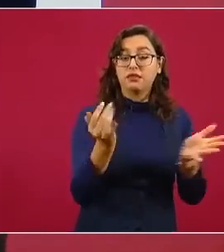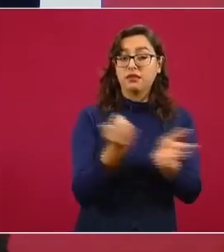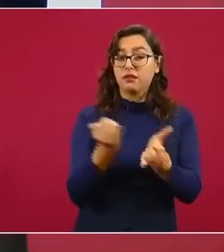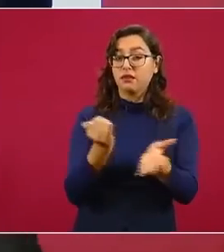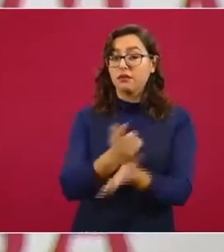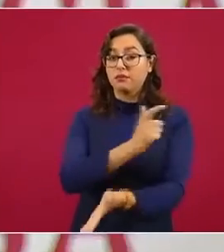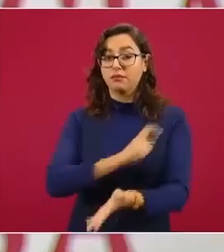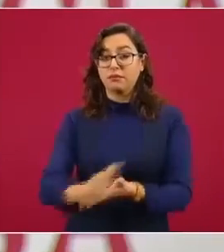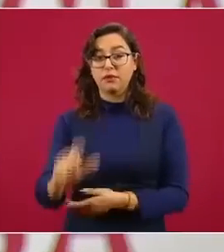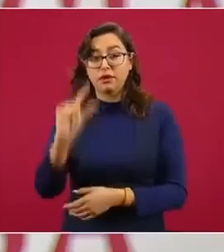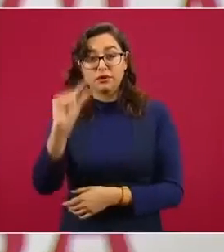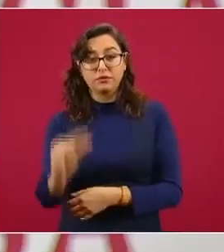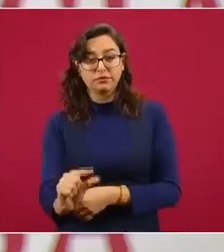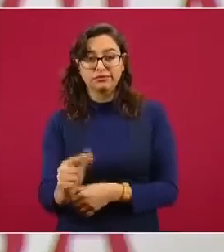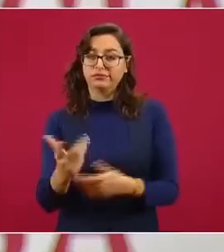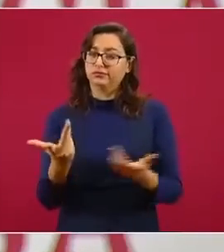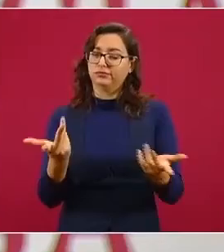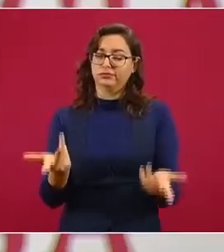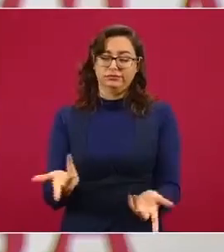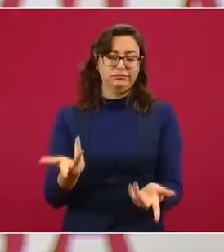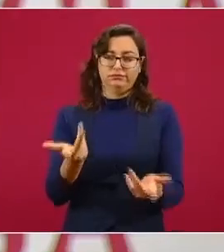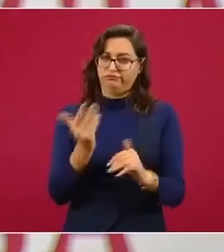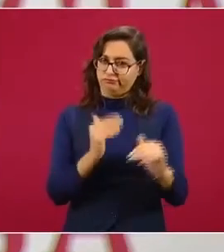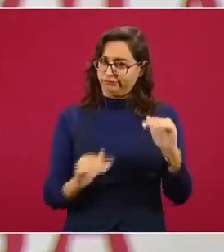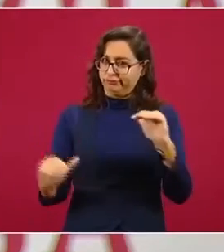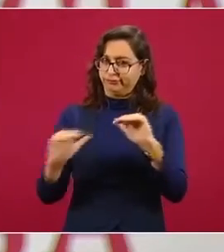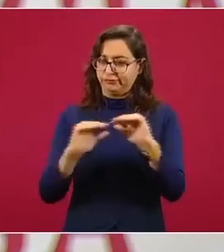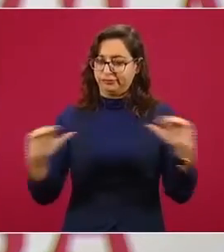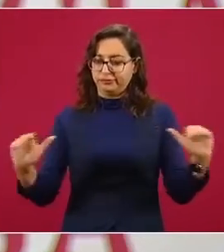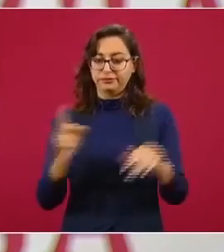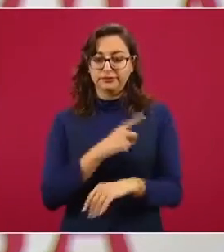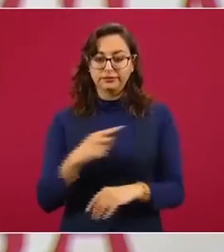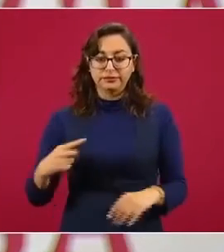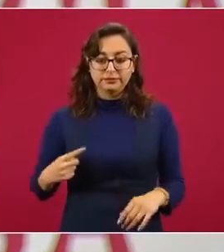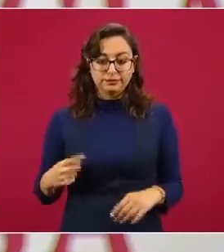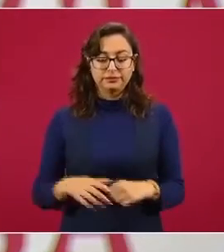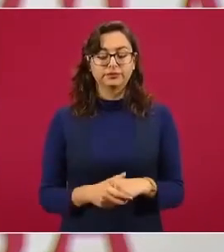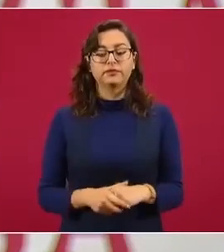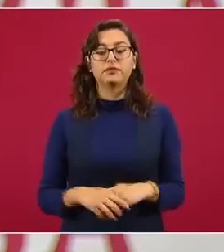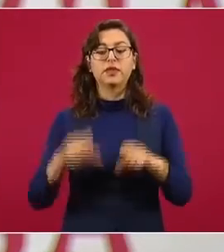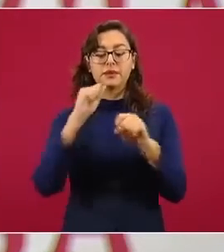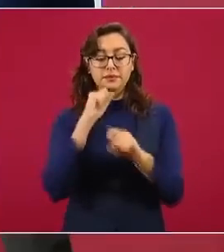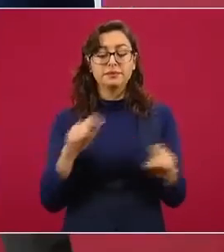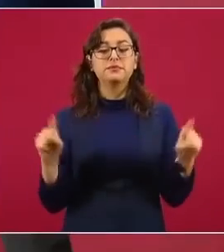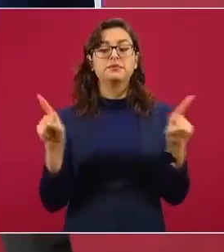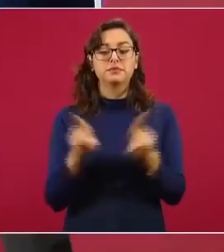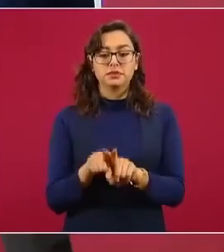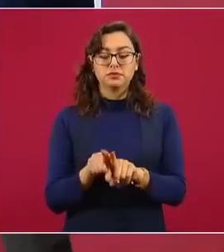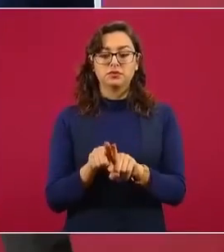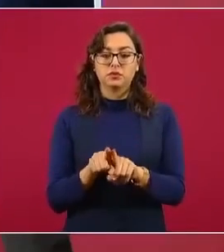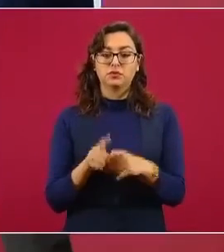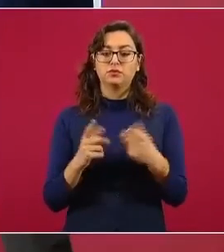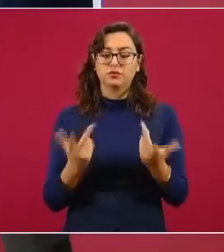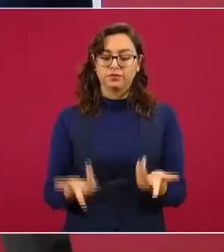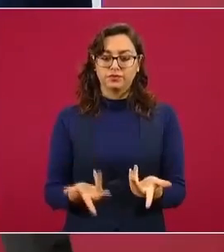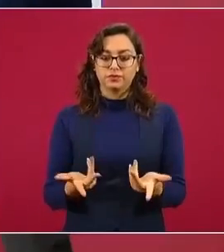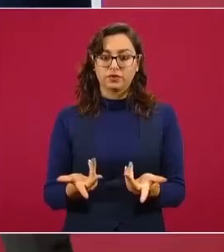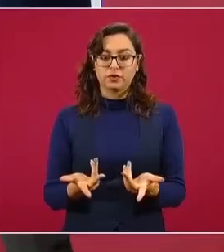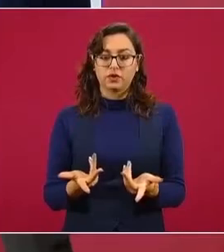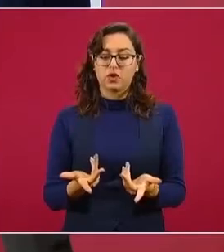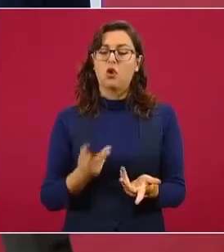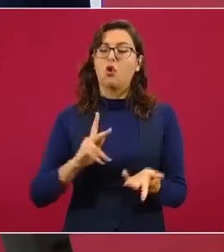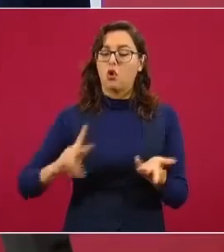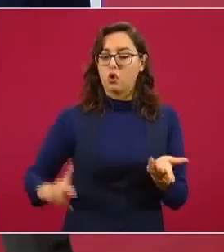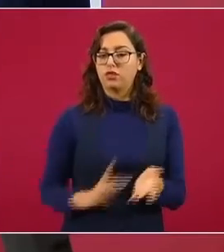Y, por supuesto, insistió el señor presidente en la importancia de promover un acceso